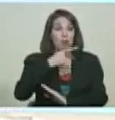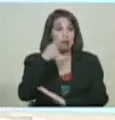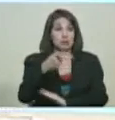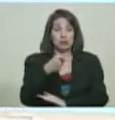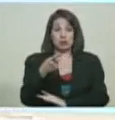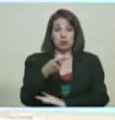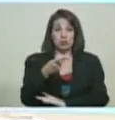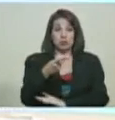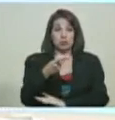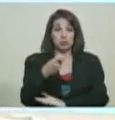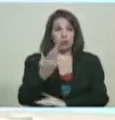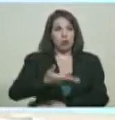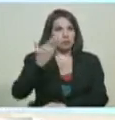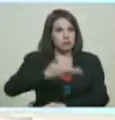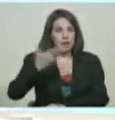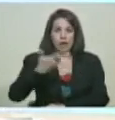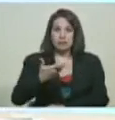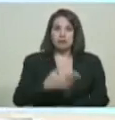desperdicio compañeros